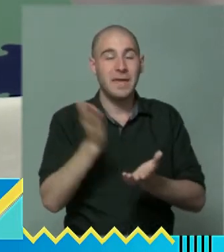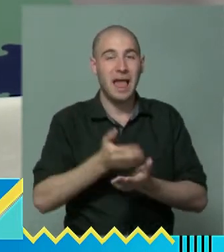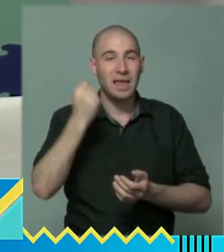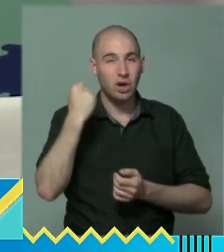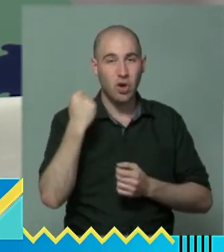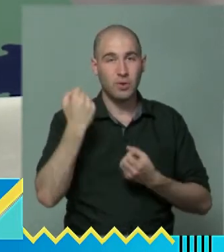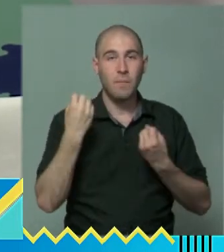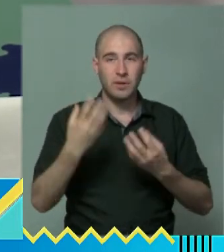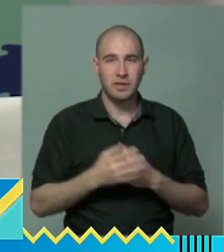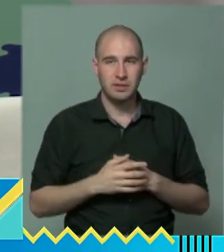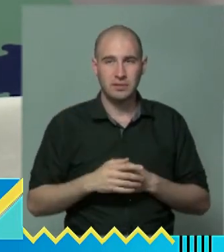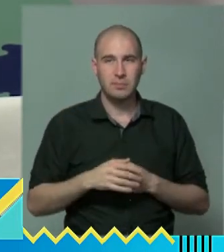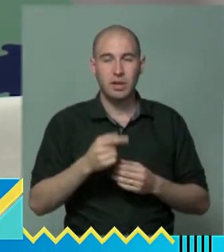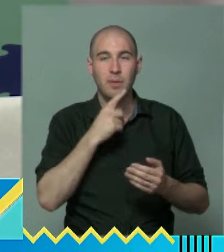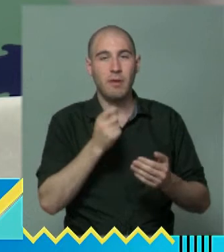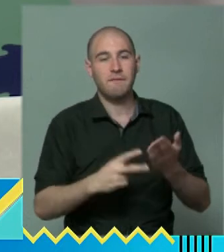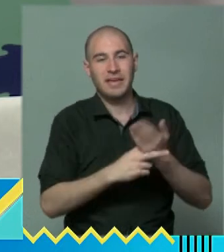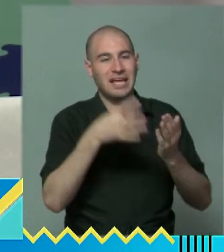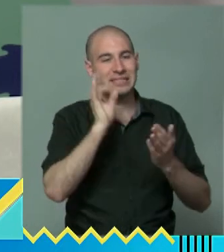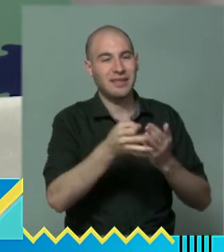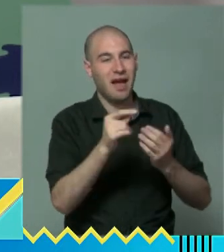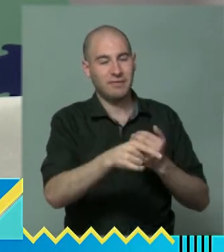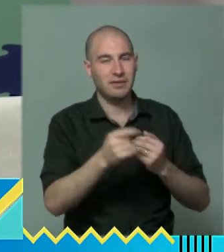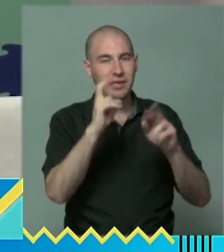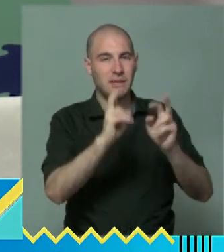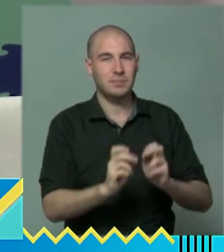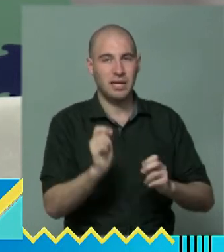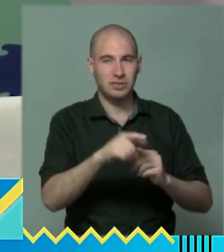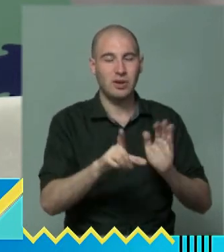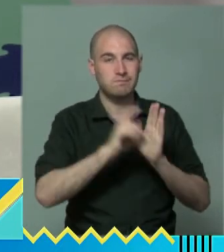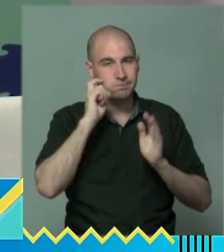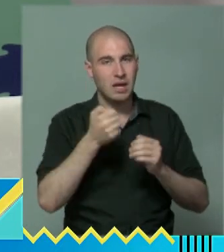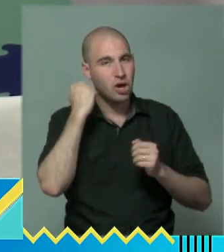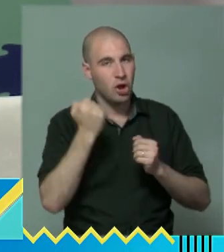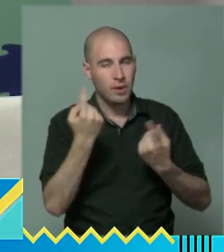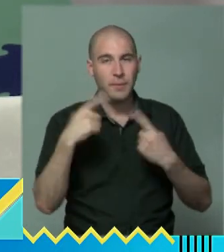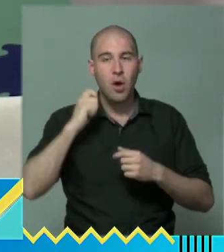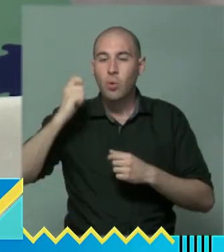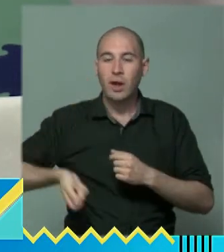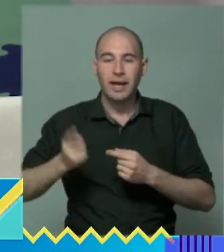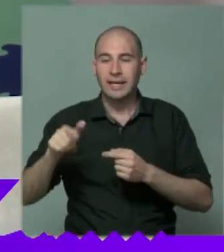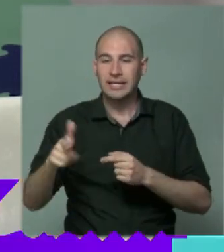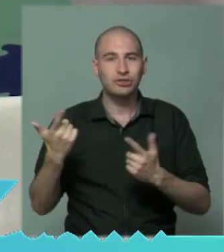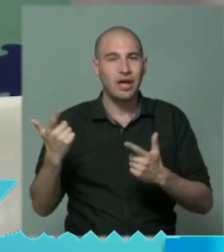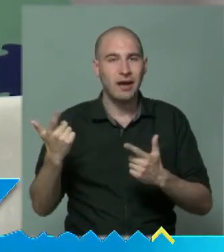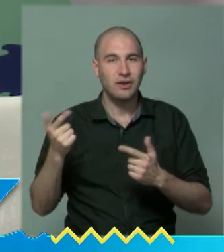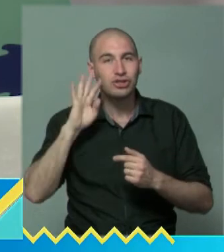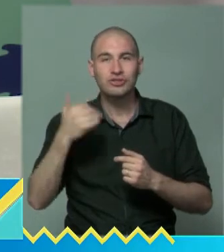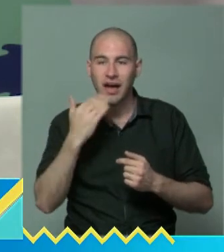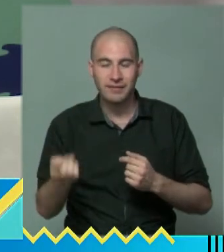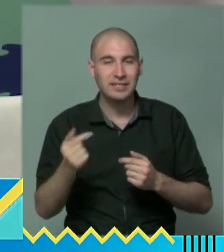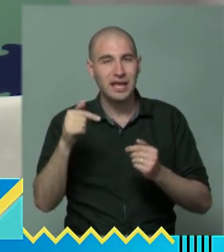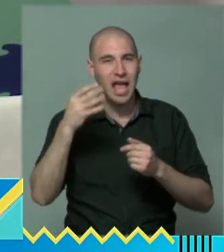Claro. Porque no hacemos nada si el fiscal está especializado para investigar delitos económicos, pero el que va a juzgar no. Necesitamos que esté